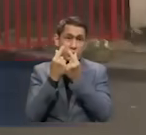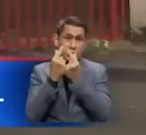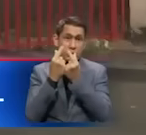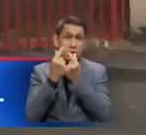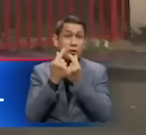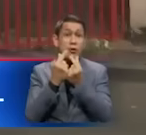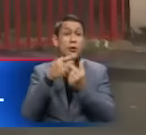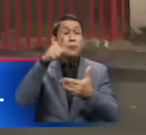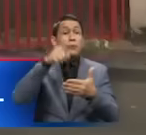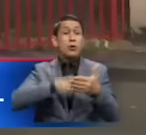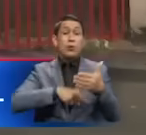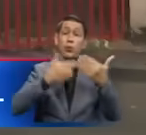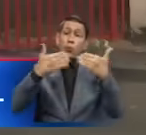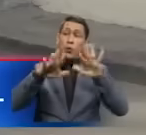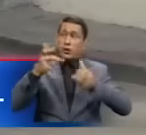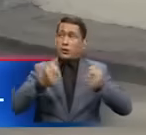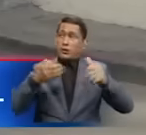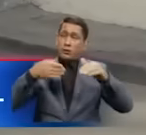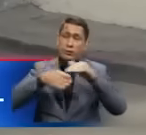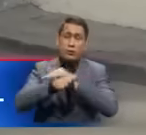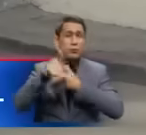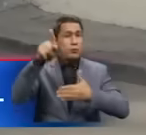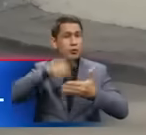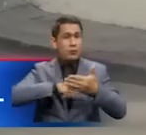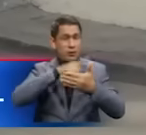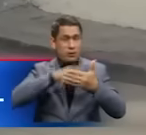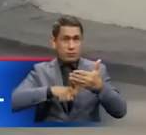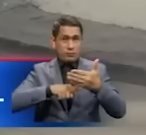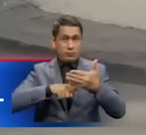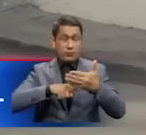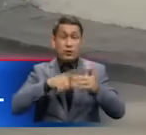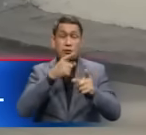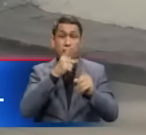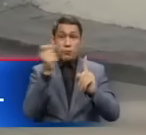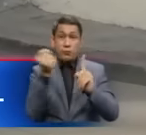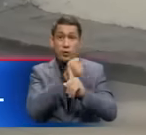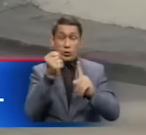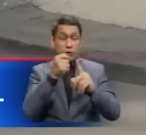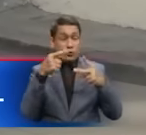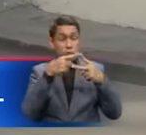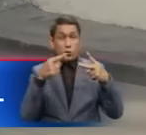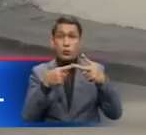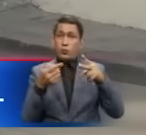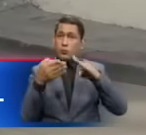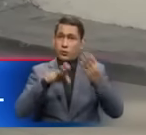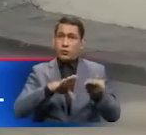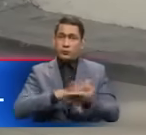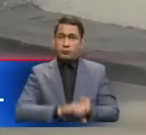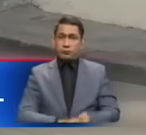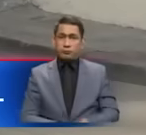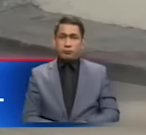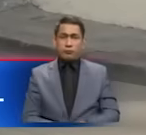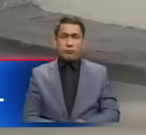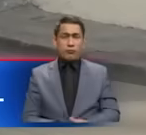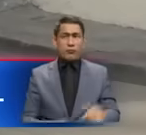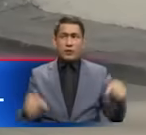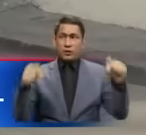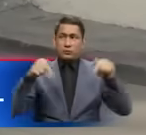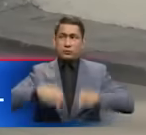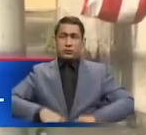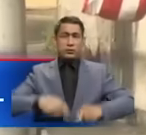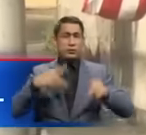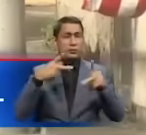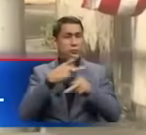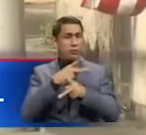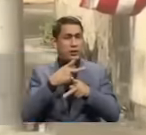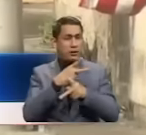zonas ingresen y por eso dispararon. El hecho violento dejó dos hombres asesinados. Esto se ha vuelto muy peligroso, no sabemos,